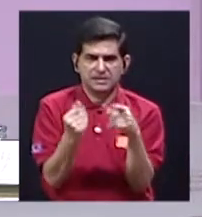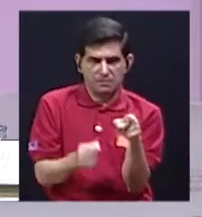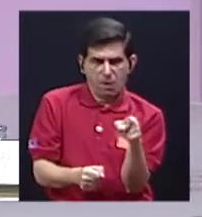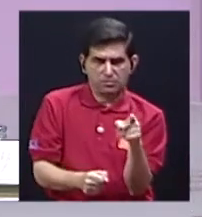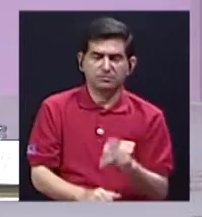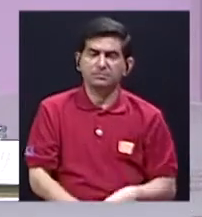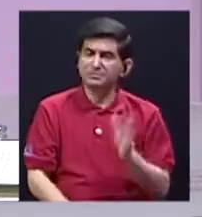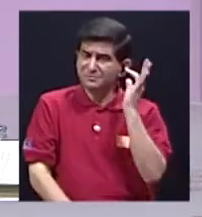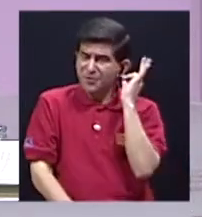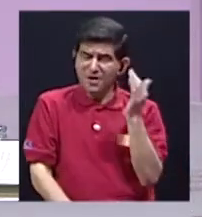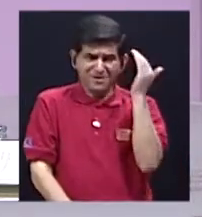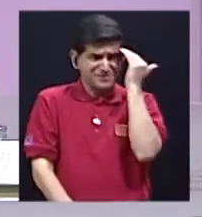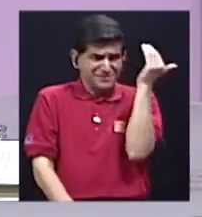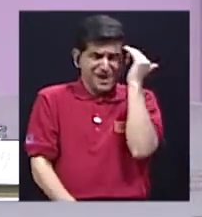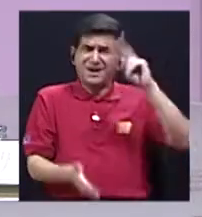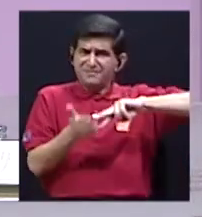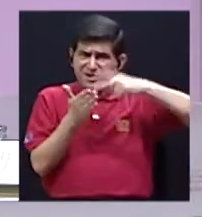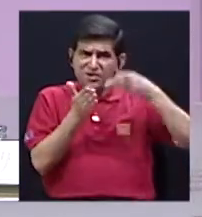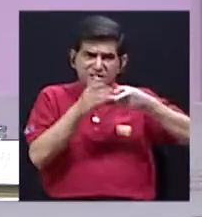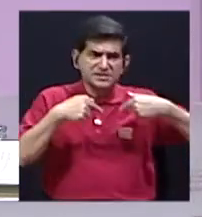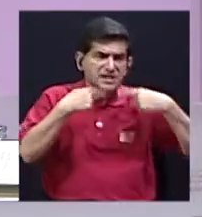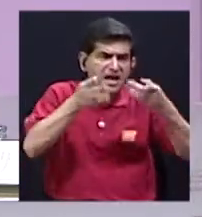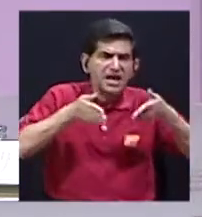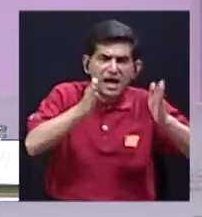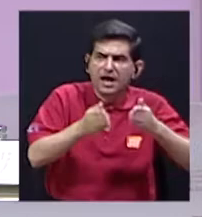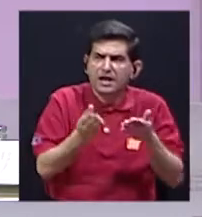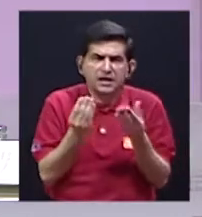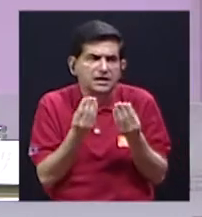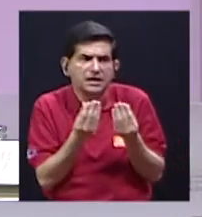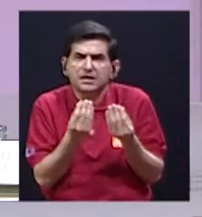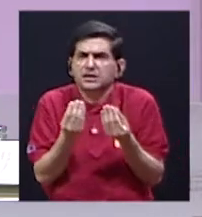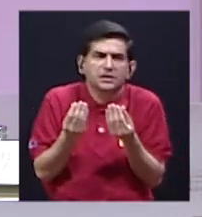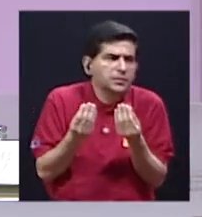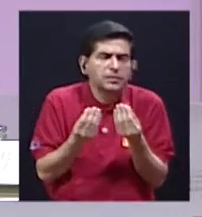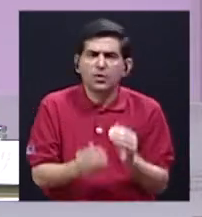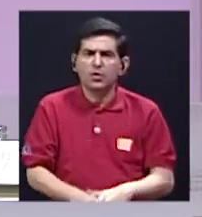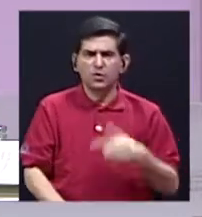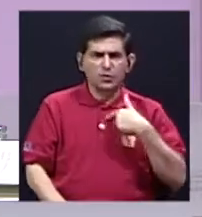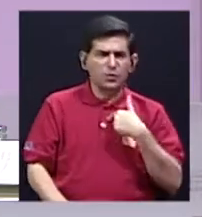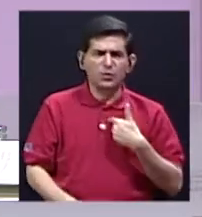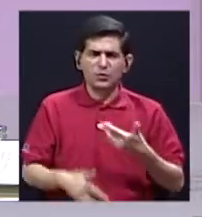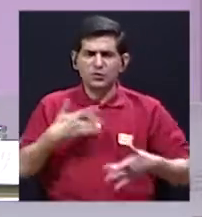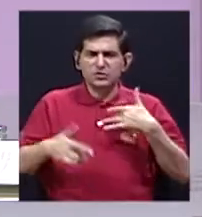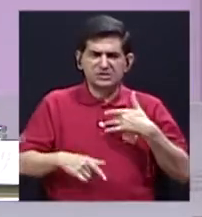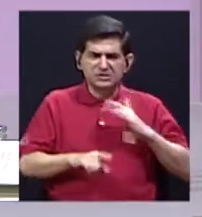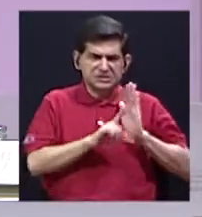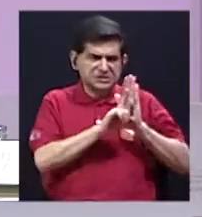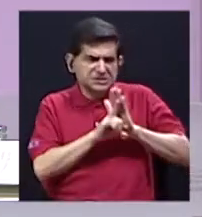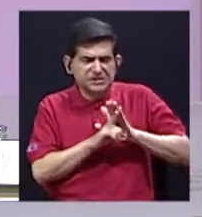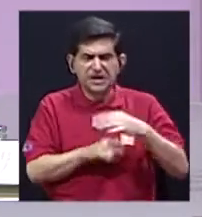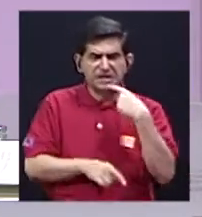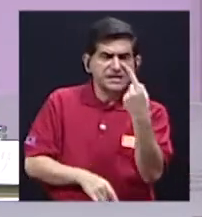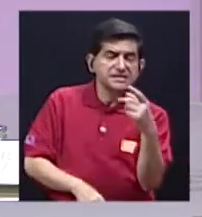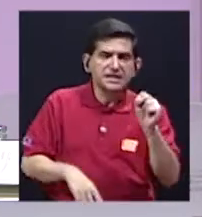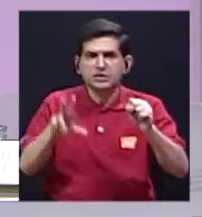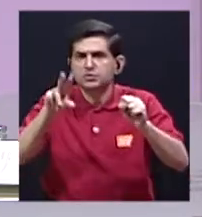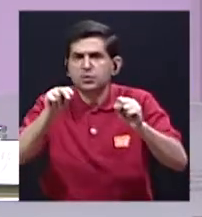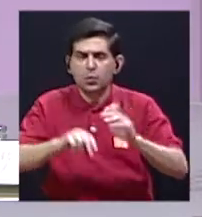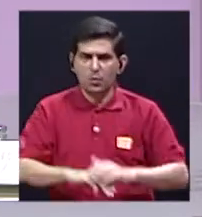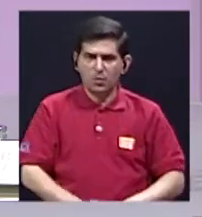las mujeres sabemos lo que es salir a la calle y sentir miedo y sentirse intimidada por lo que le dice o no le dicen